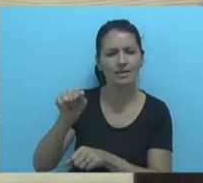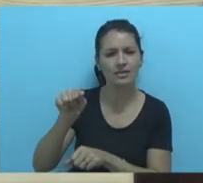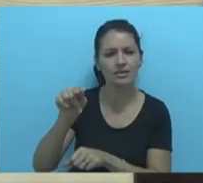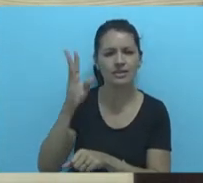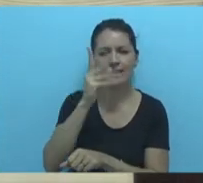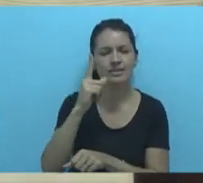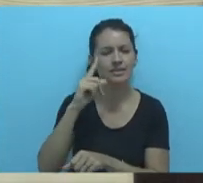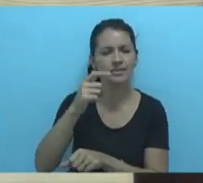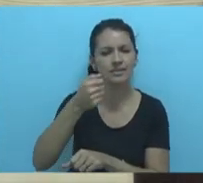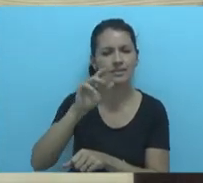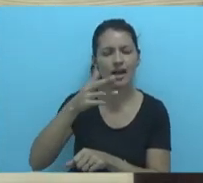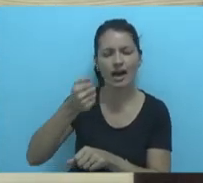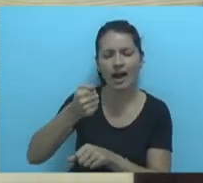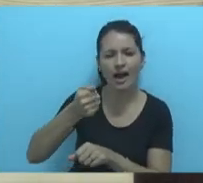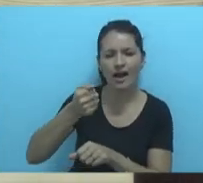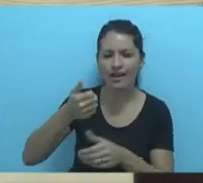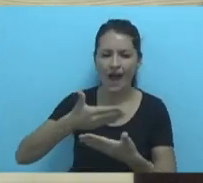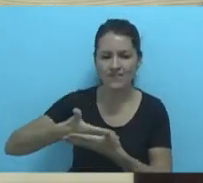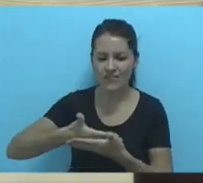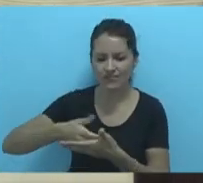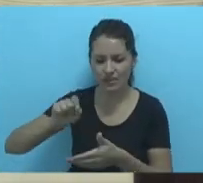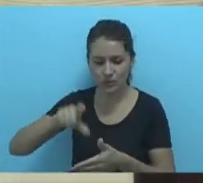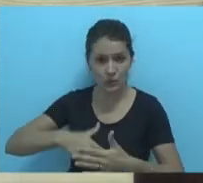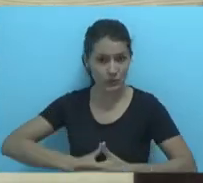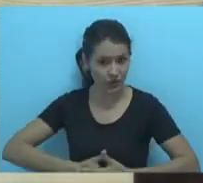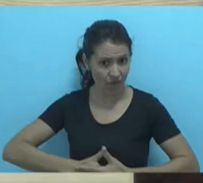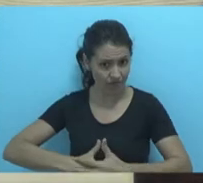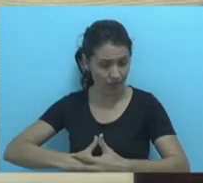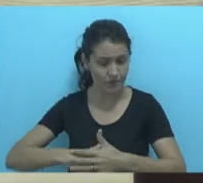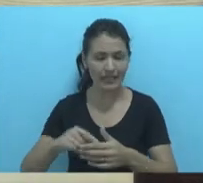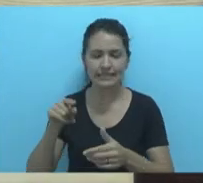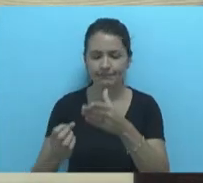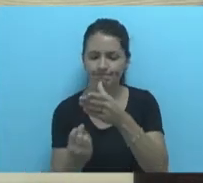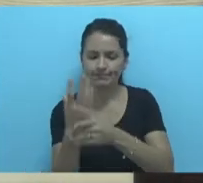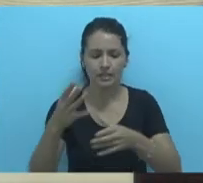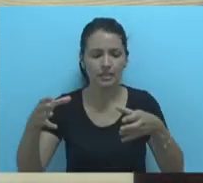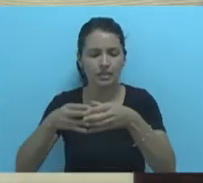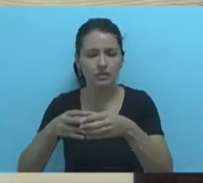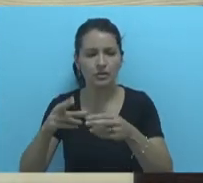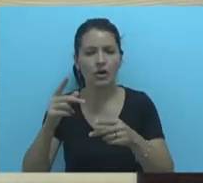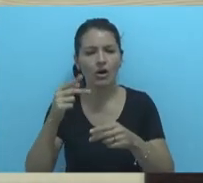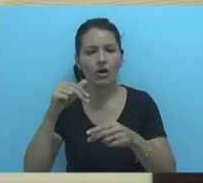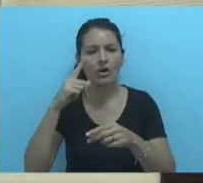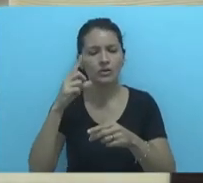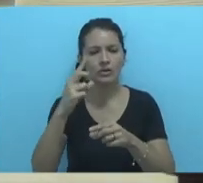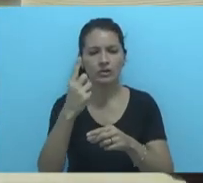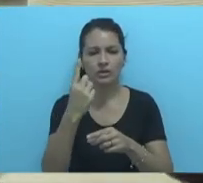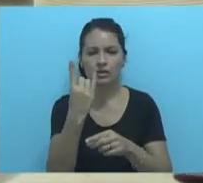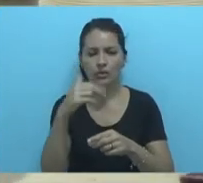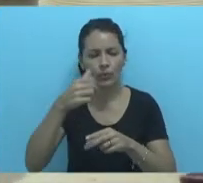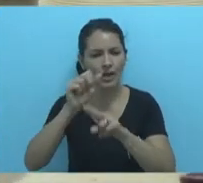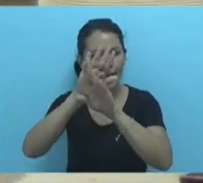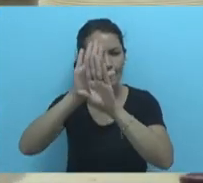de su bebé fue el caso que dio el inicio al movimiento Ni Una Menos, un movimiento que su mamá, Verónica, participa de modo activo, y ella